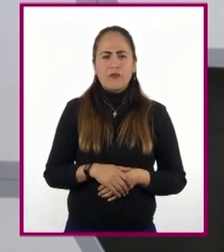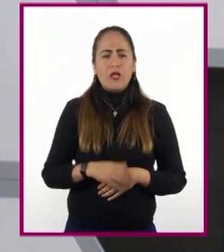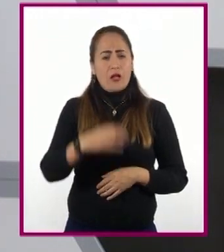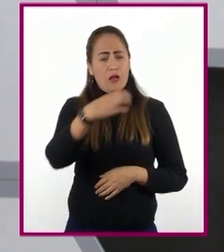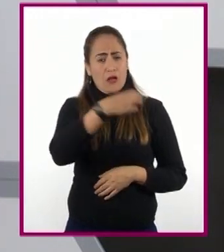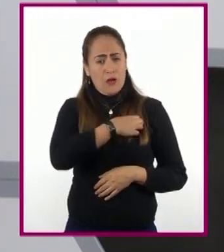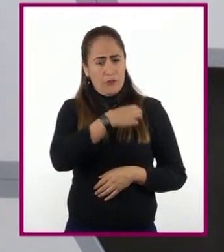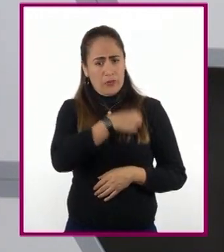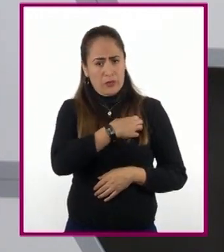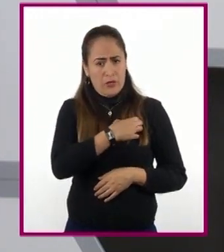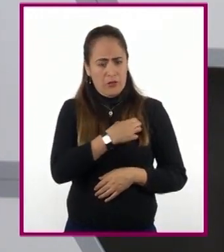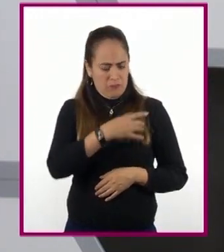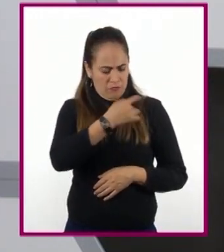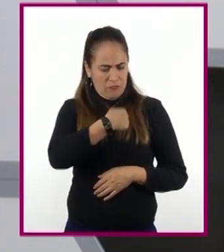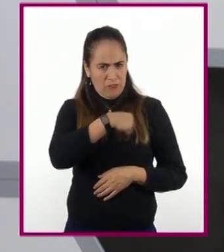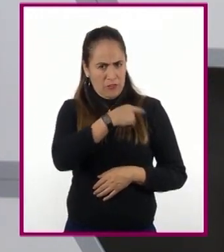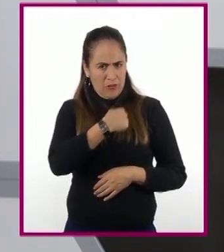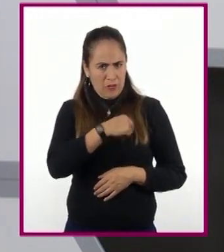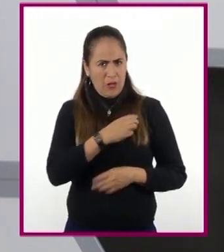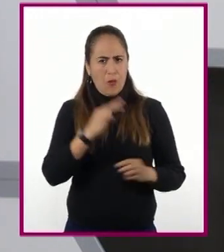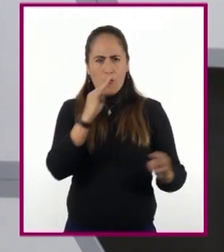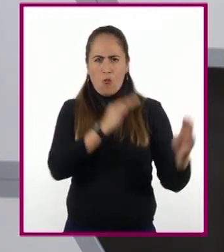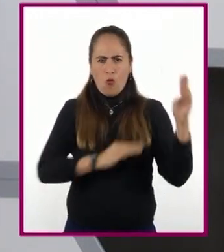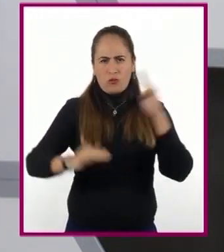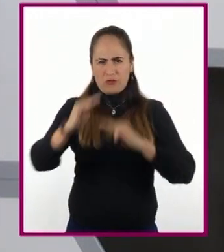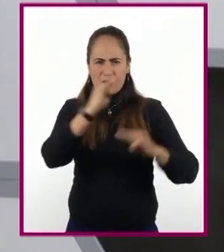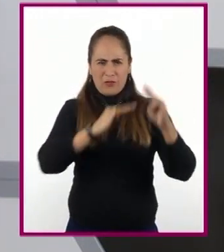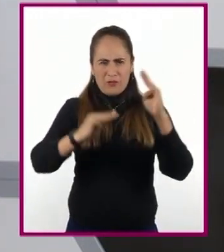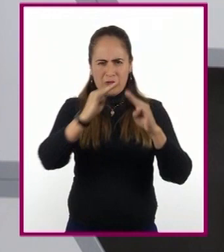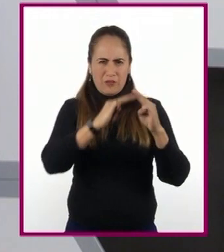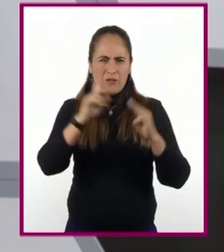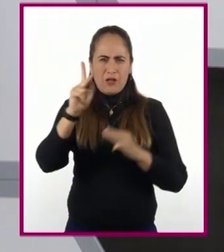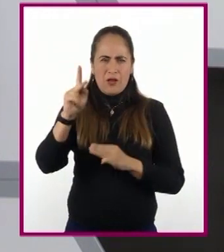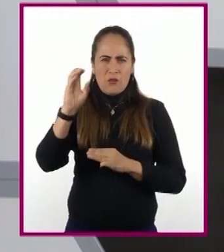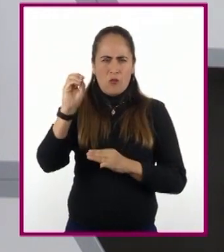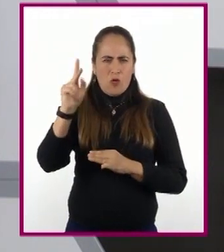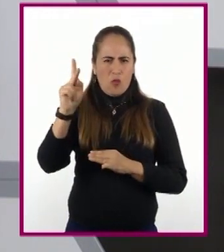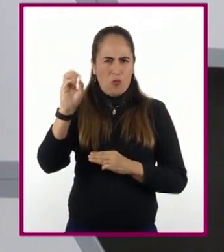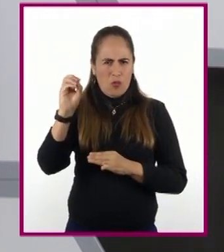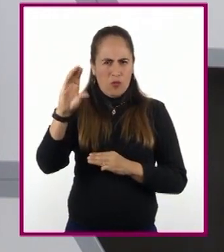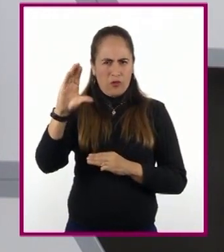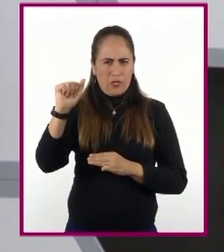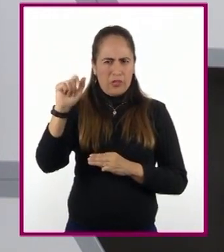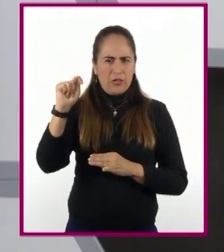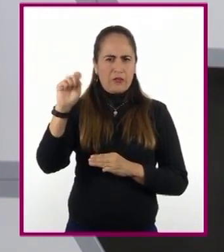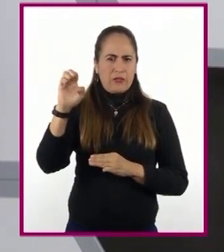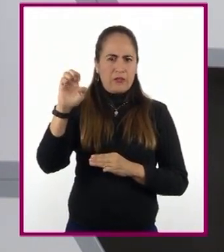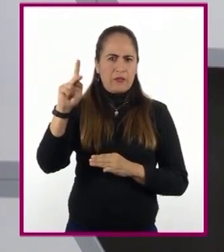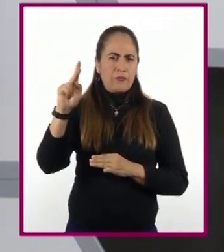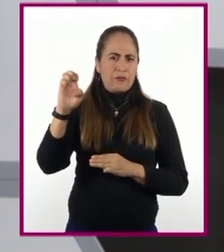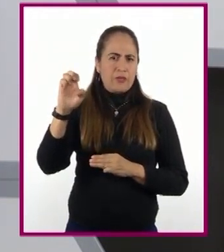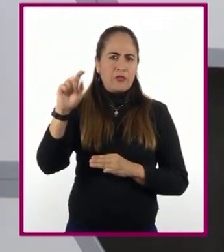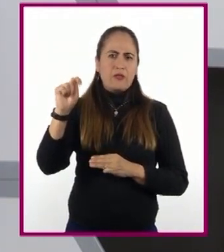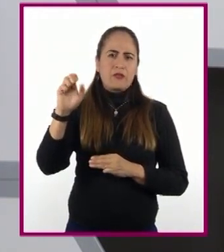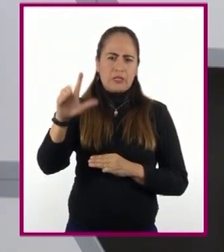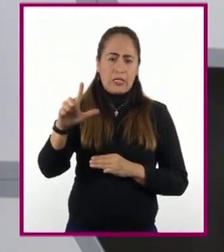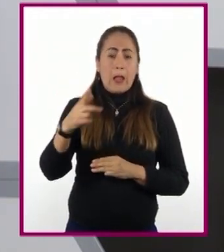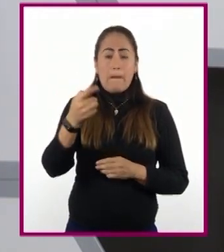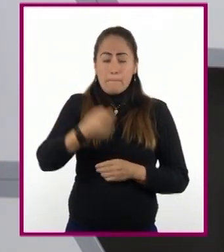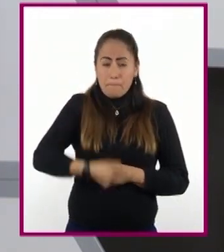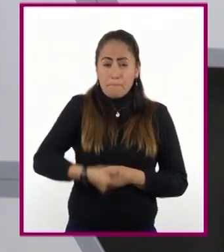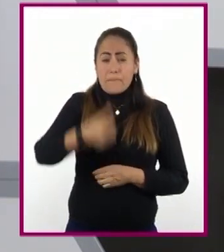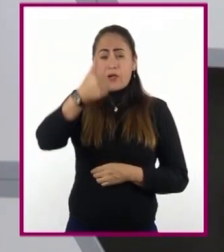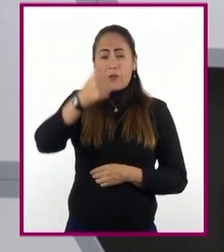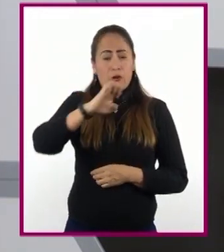capitán luce el cono del volcán Popocatépetl, porque él fue el primero de los españoles